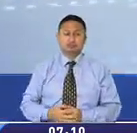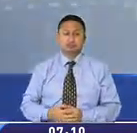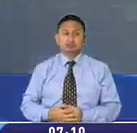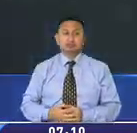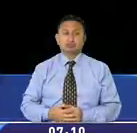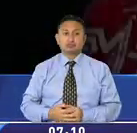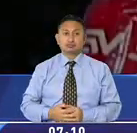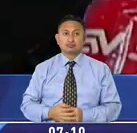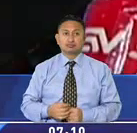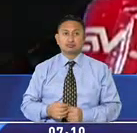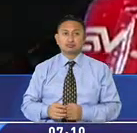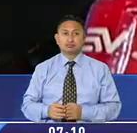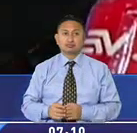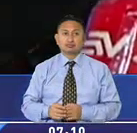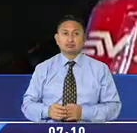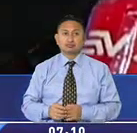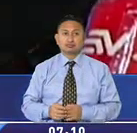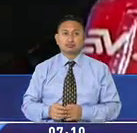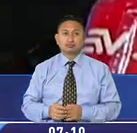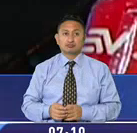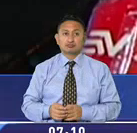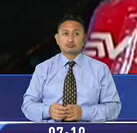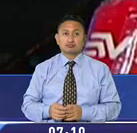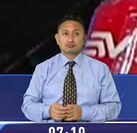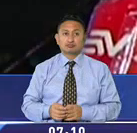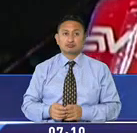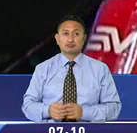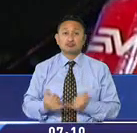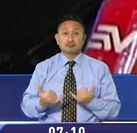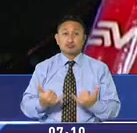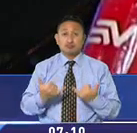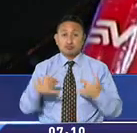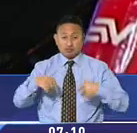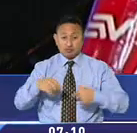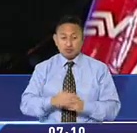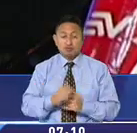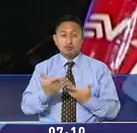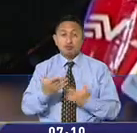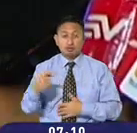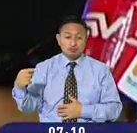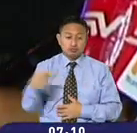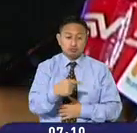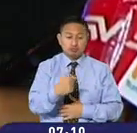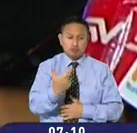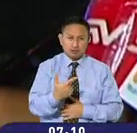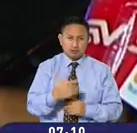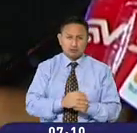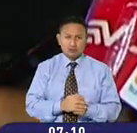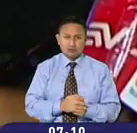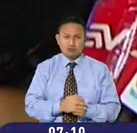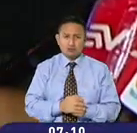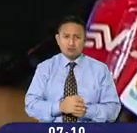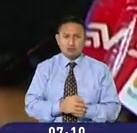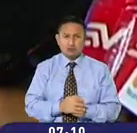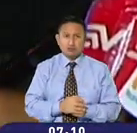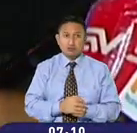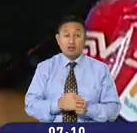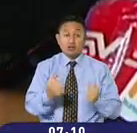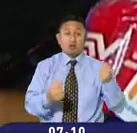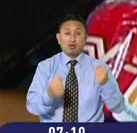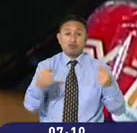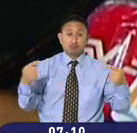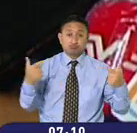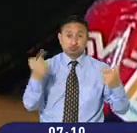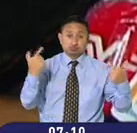cometido. Al momento están estableciendo las trayectorias balísticas para determinar el calibre que fueron impactados los vehículos y también